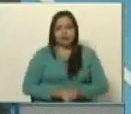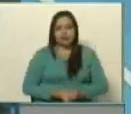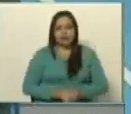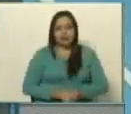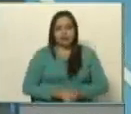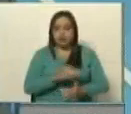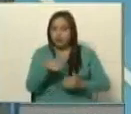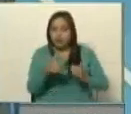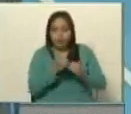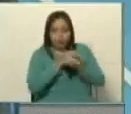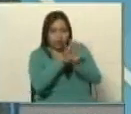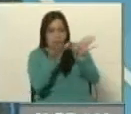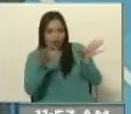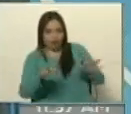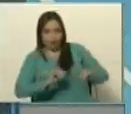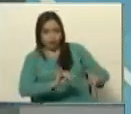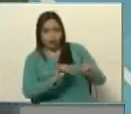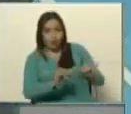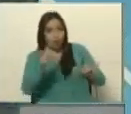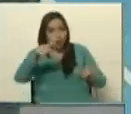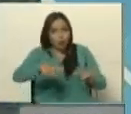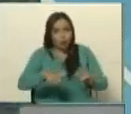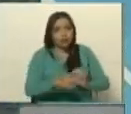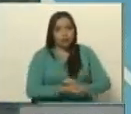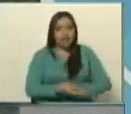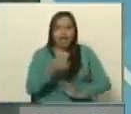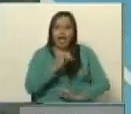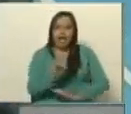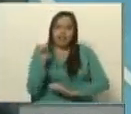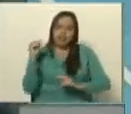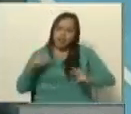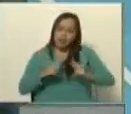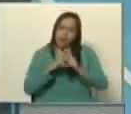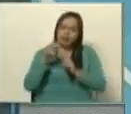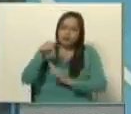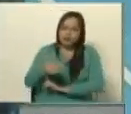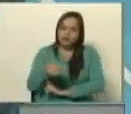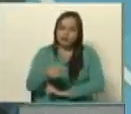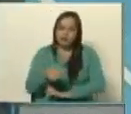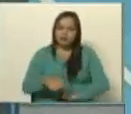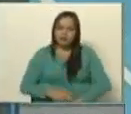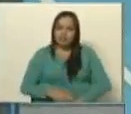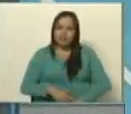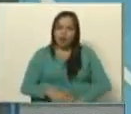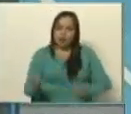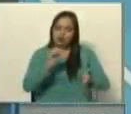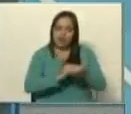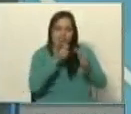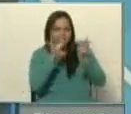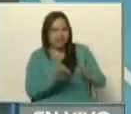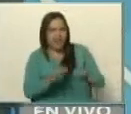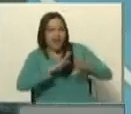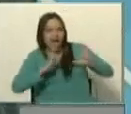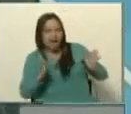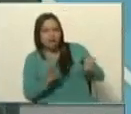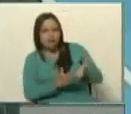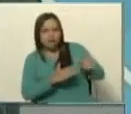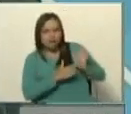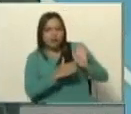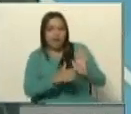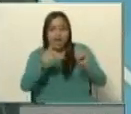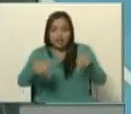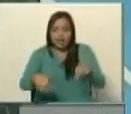obvio. Y por eso hoy tenemos este Congreso que ratifica al mundo que aquí